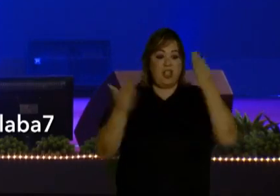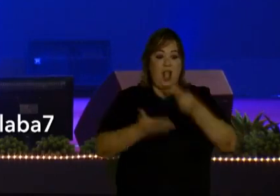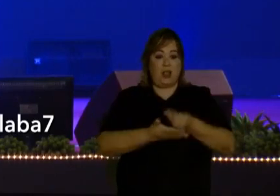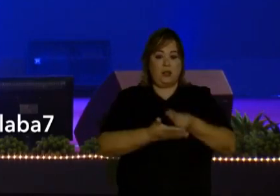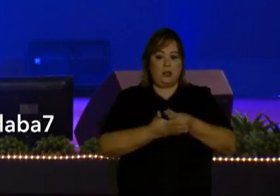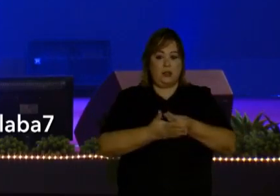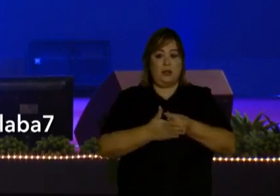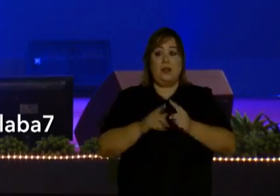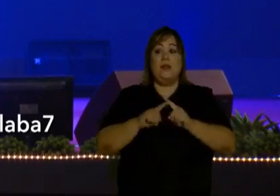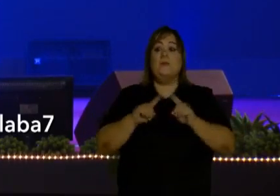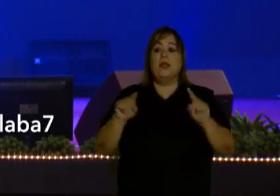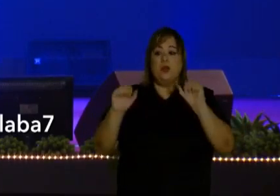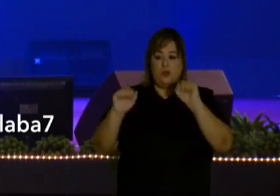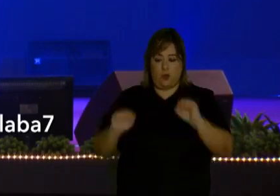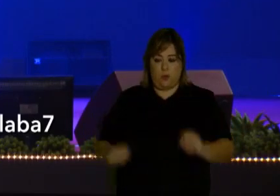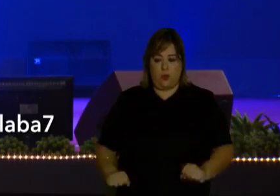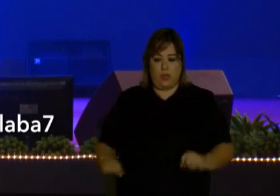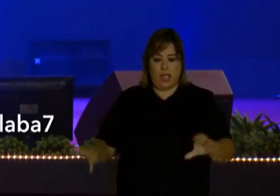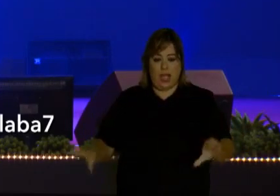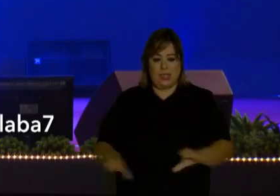nueva empresa.